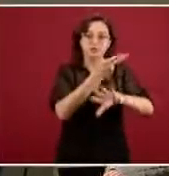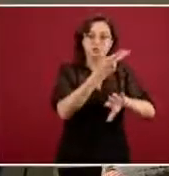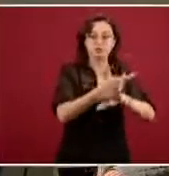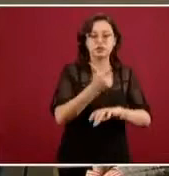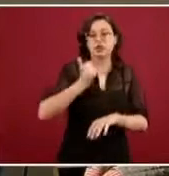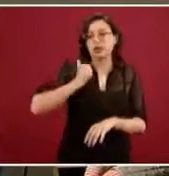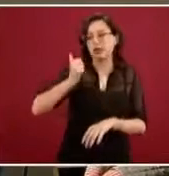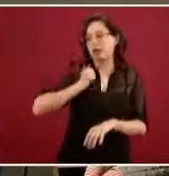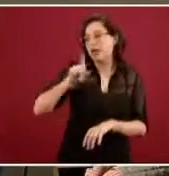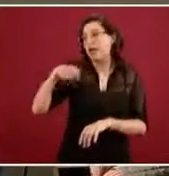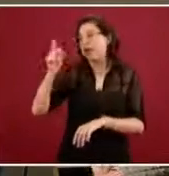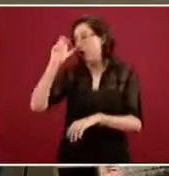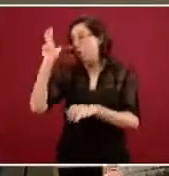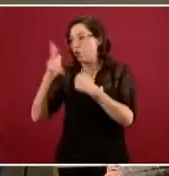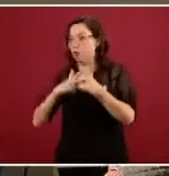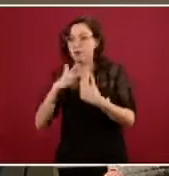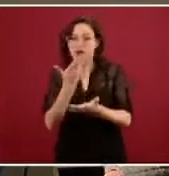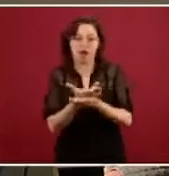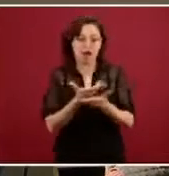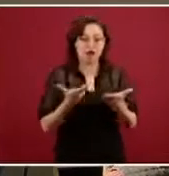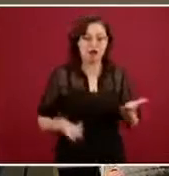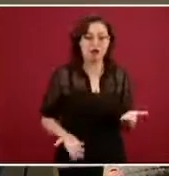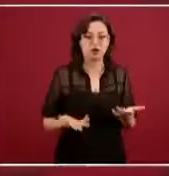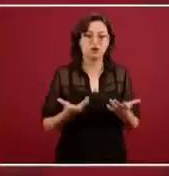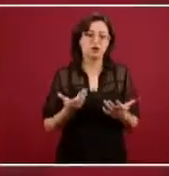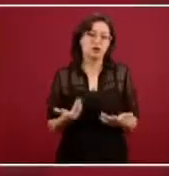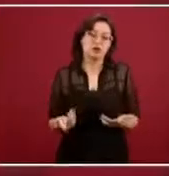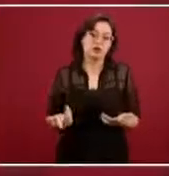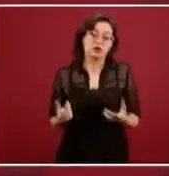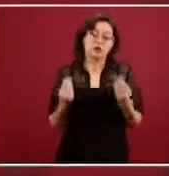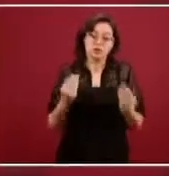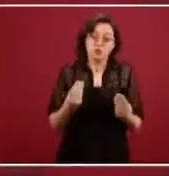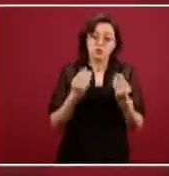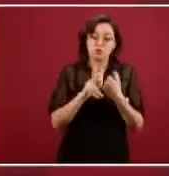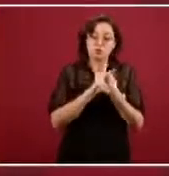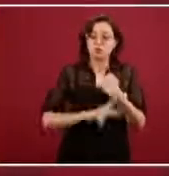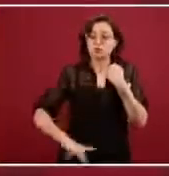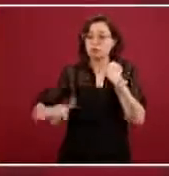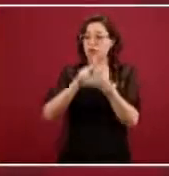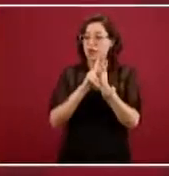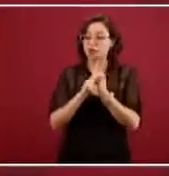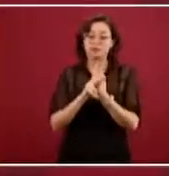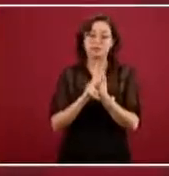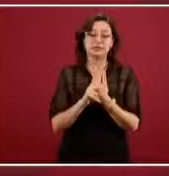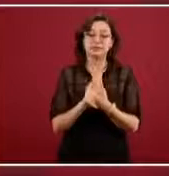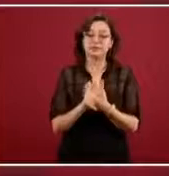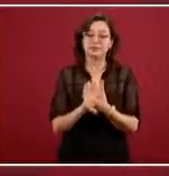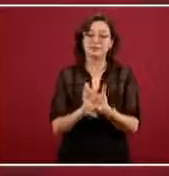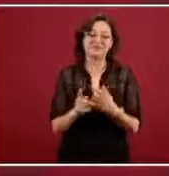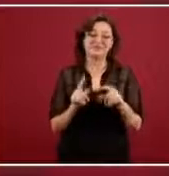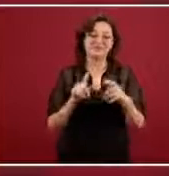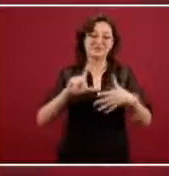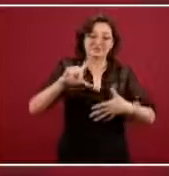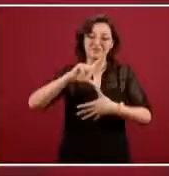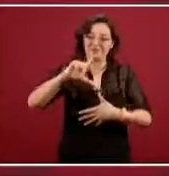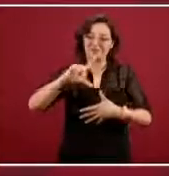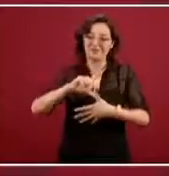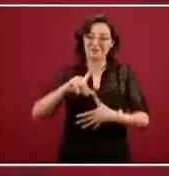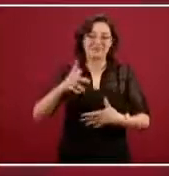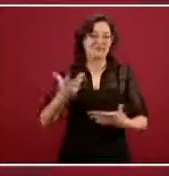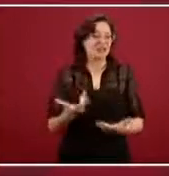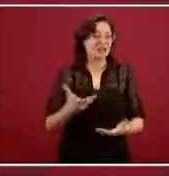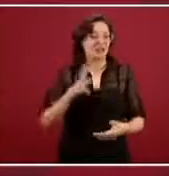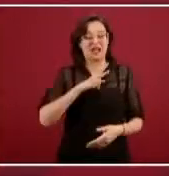Europa, y ahora toca el turno a muchos países en los que tenemos unas proporciones